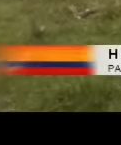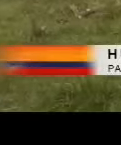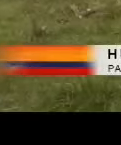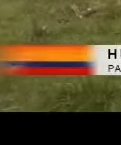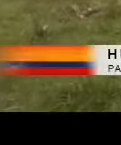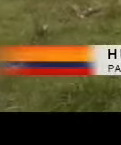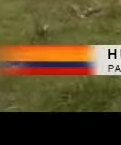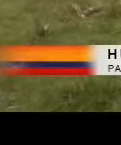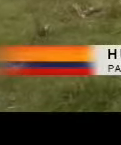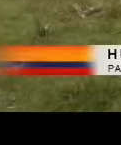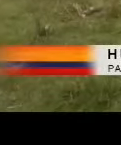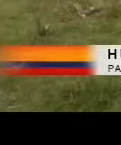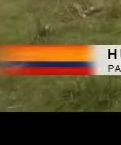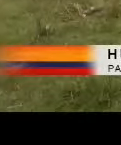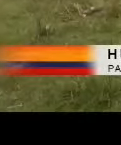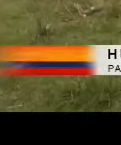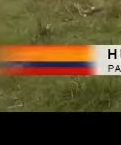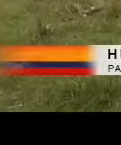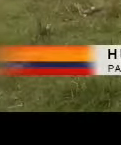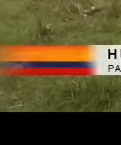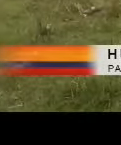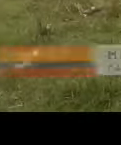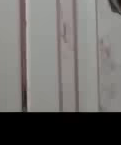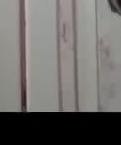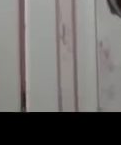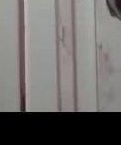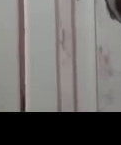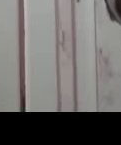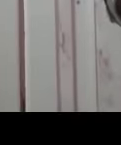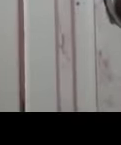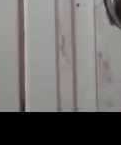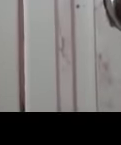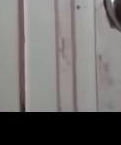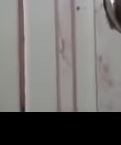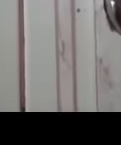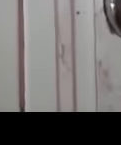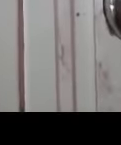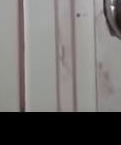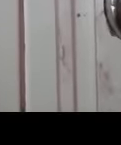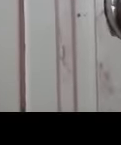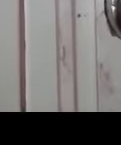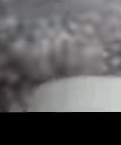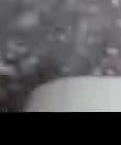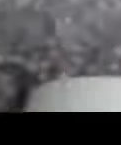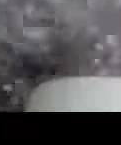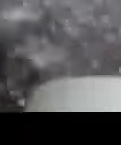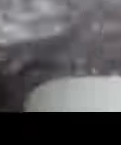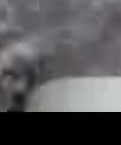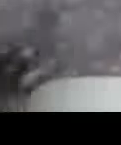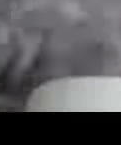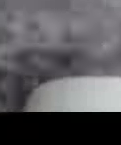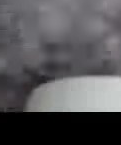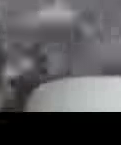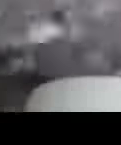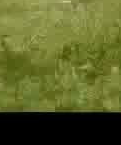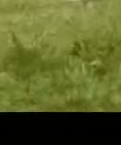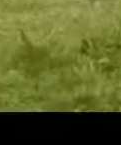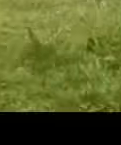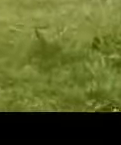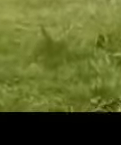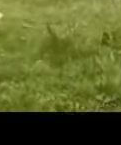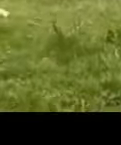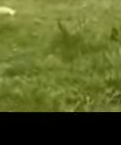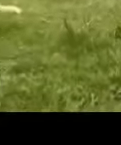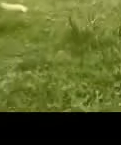le cogimos y la tomamos nomás, ya no le hacemos servirse. Más de 7.000 pobladores de Dubdub hoy ya tienen acceso al